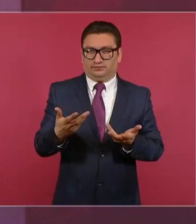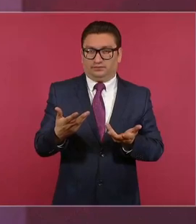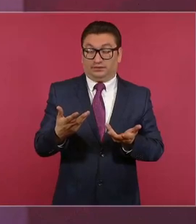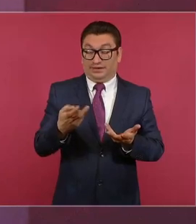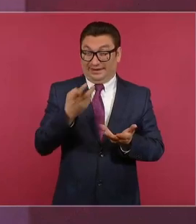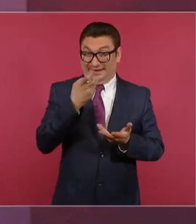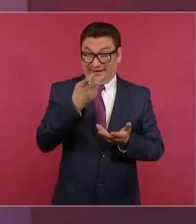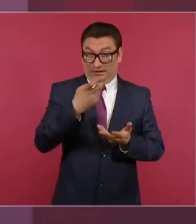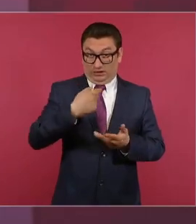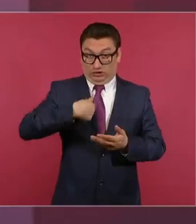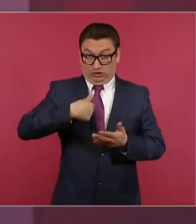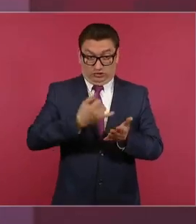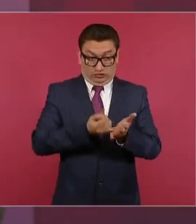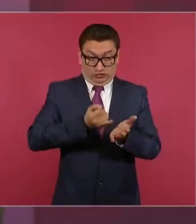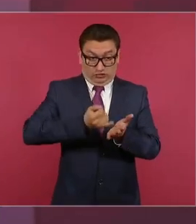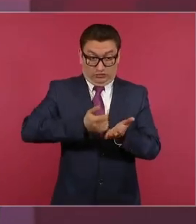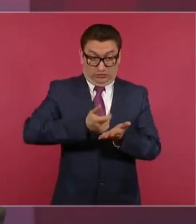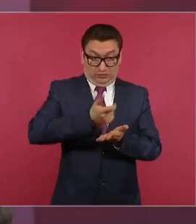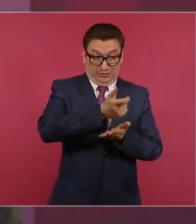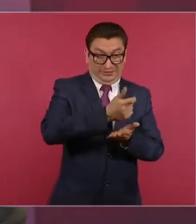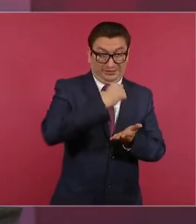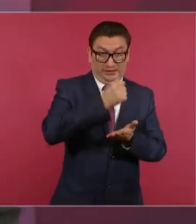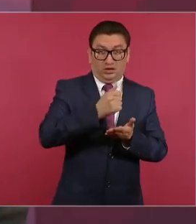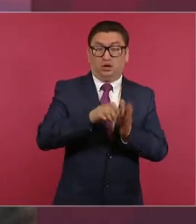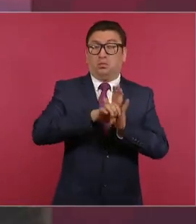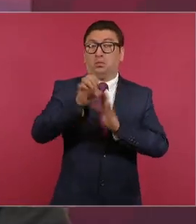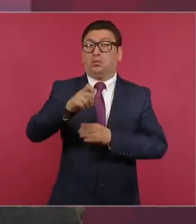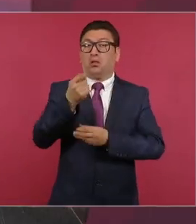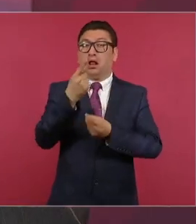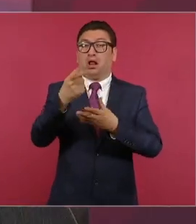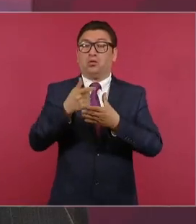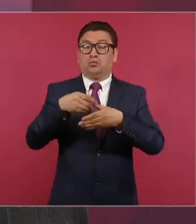con un sobre, con un embute